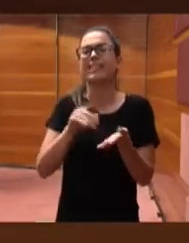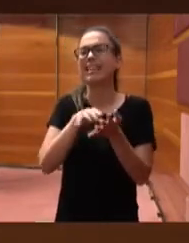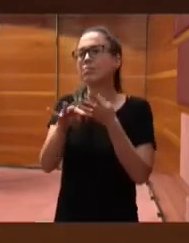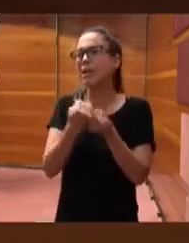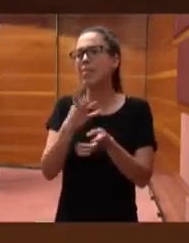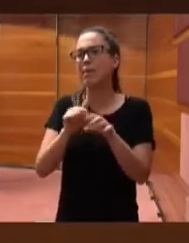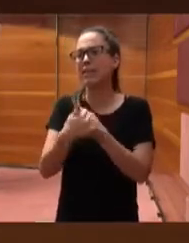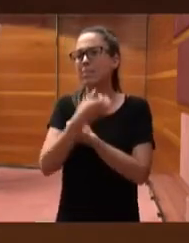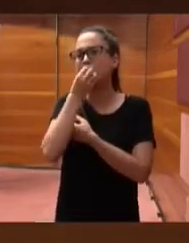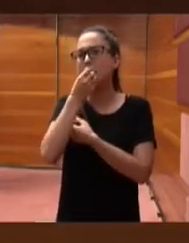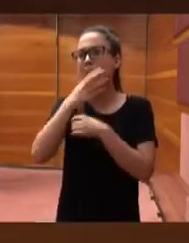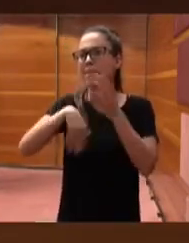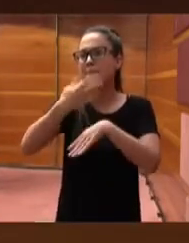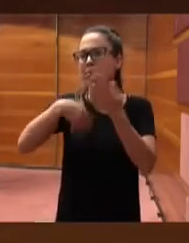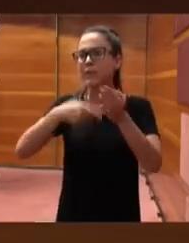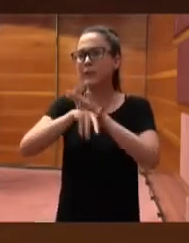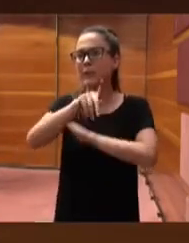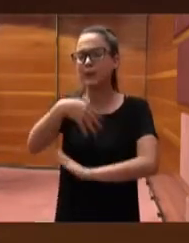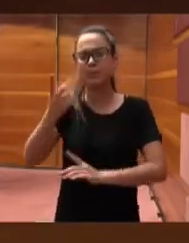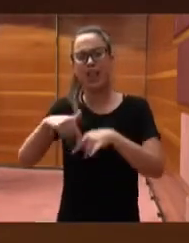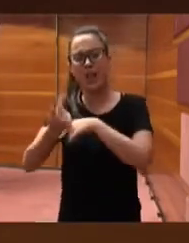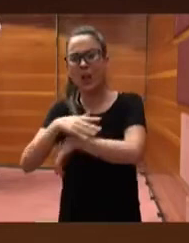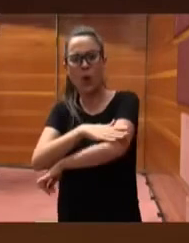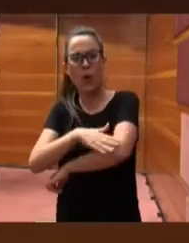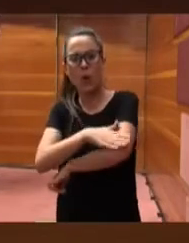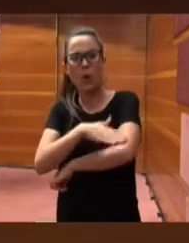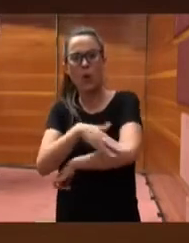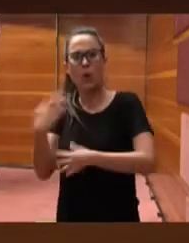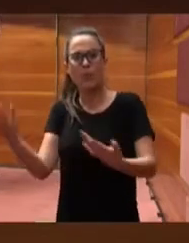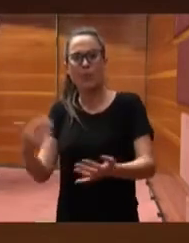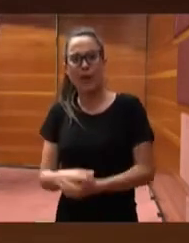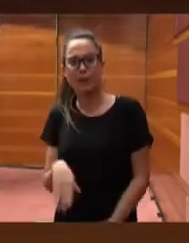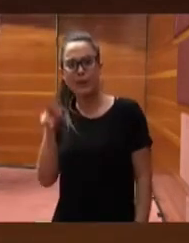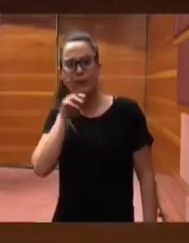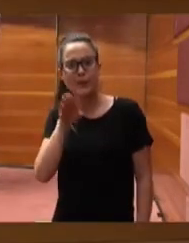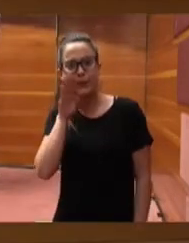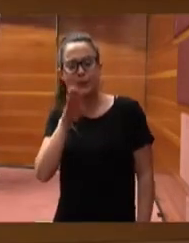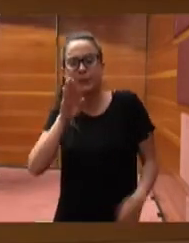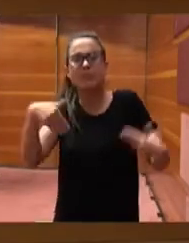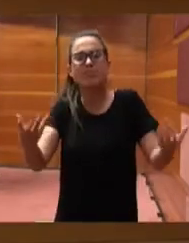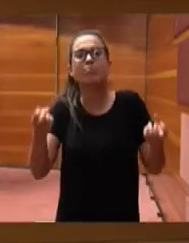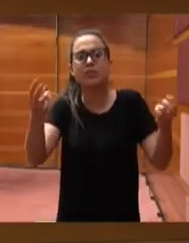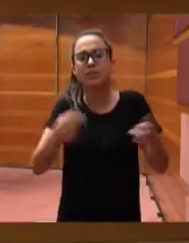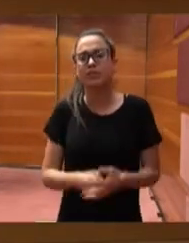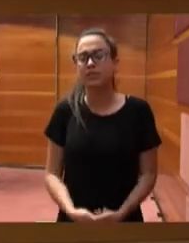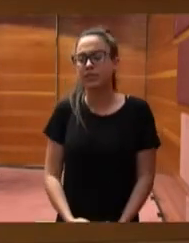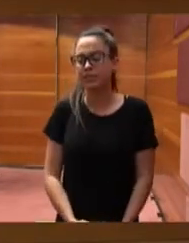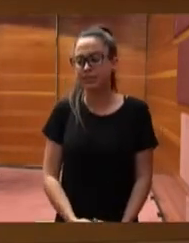en participación, en open data, si luego tenemos una realidad tan cruda como esta. Bien, pues eso decir, me agrada que me haga esa pregunta.